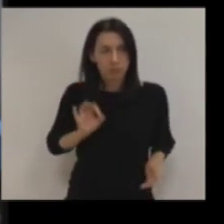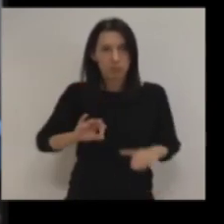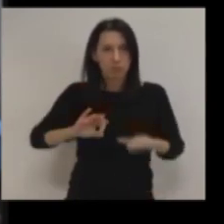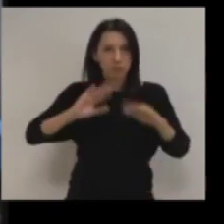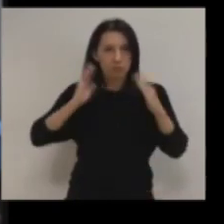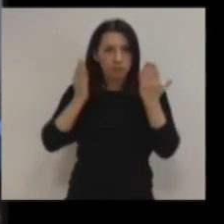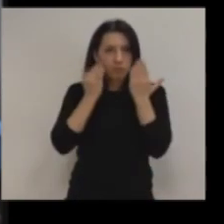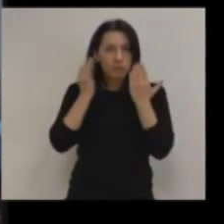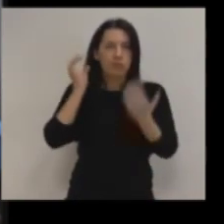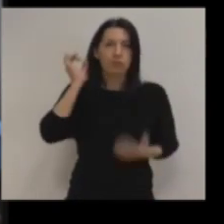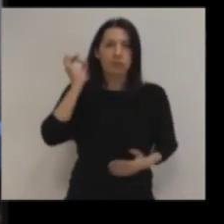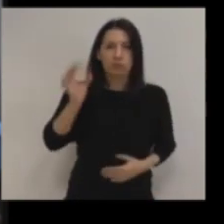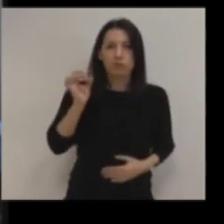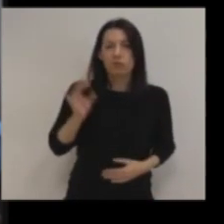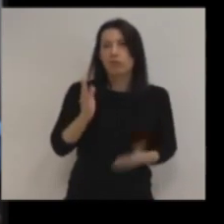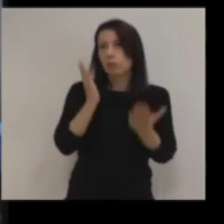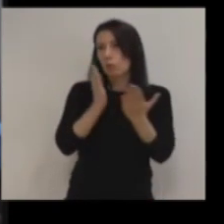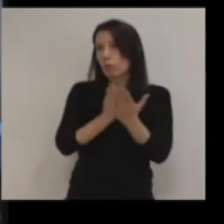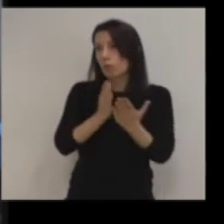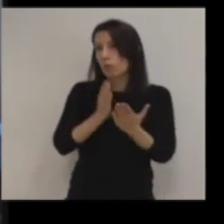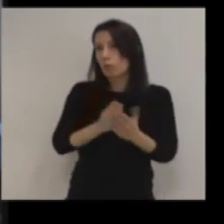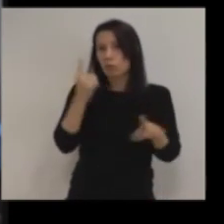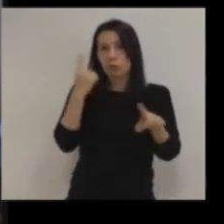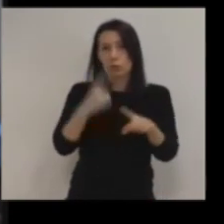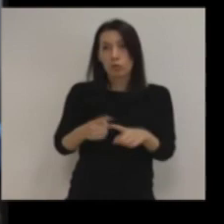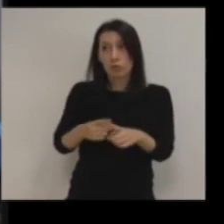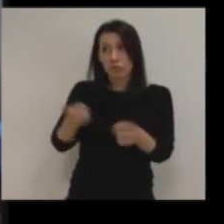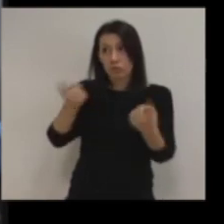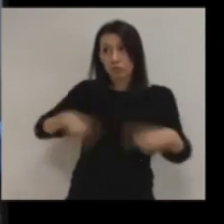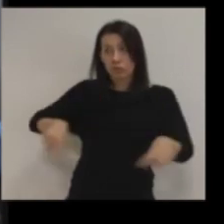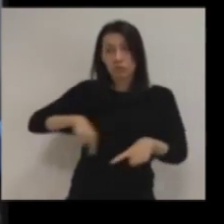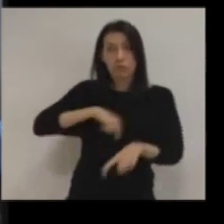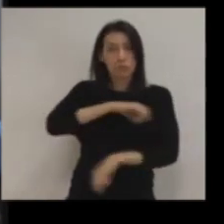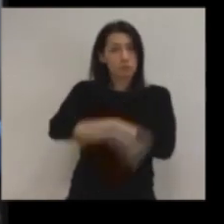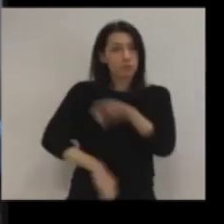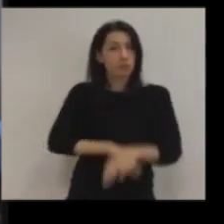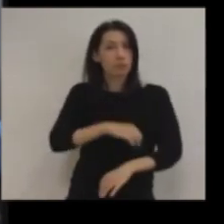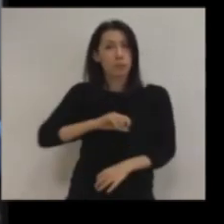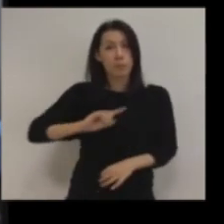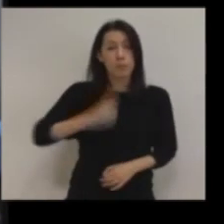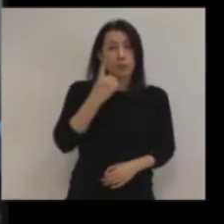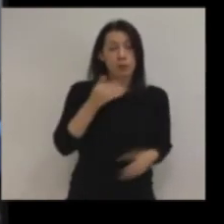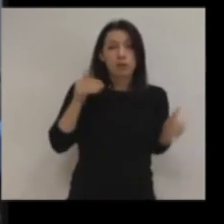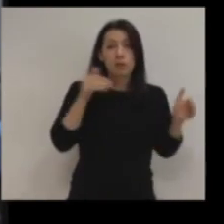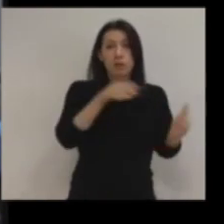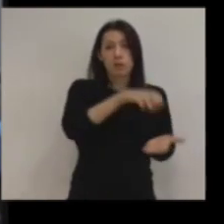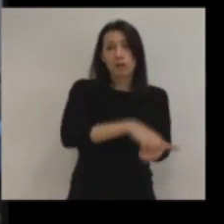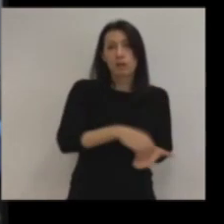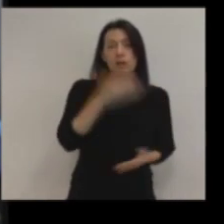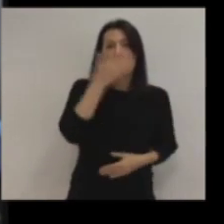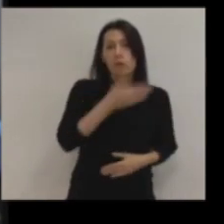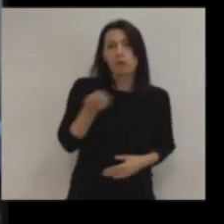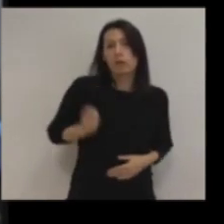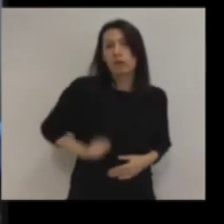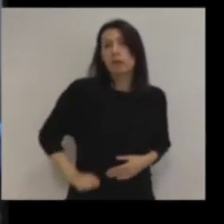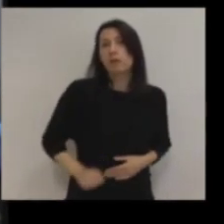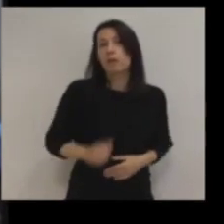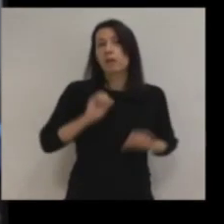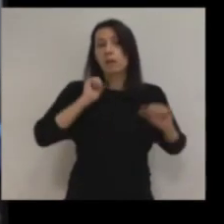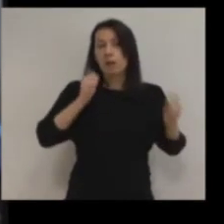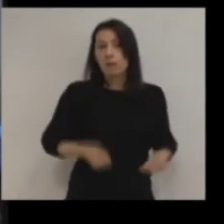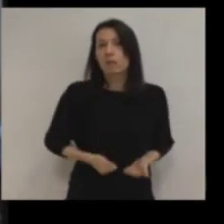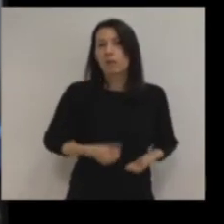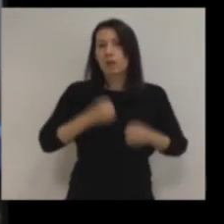conferencias, en aquellos cursos, talleres, especializaciones que realicéis, pero sobre todo partiendo de los colegios, se impartieran nociones